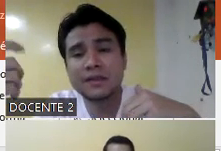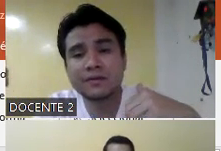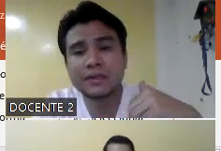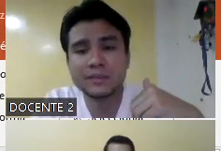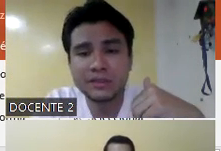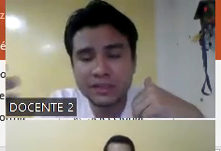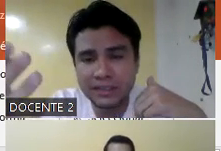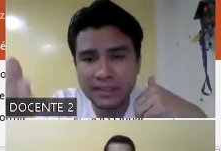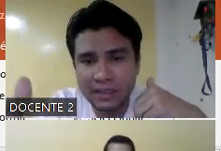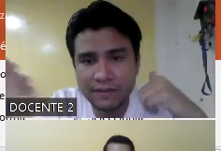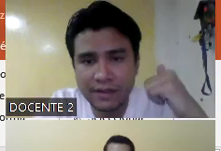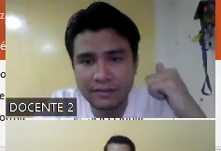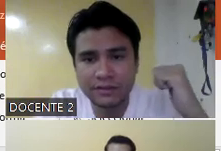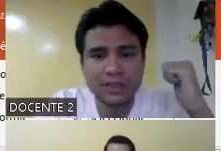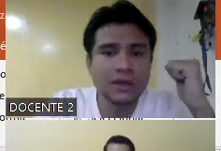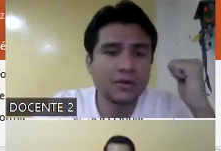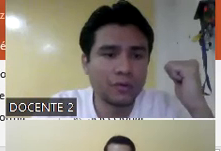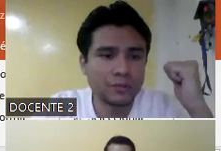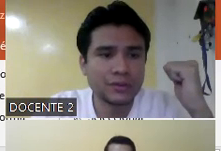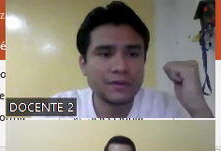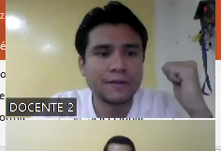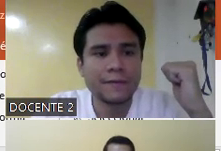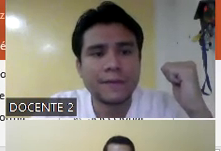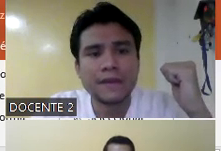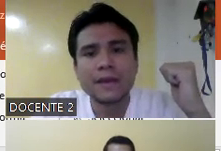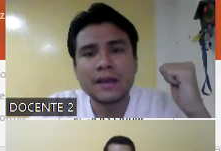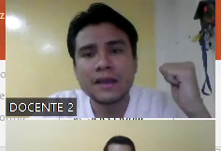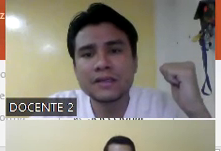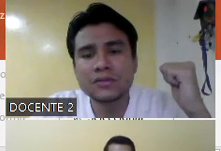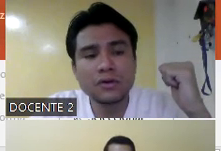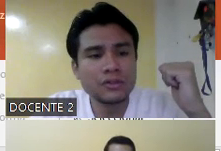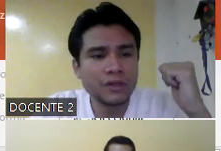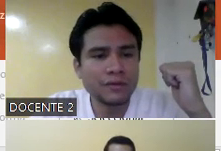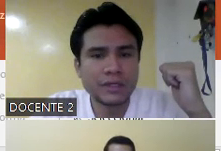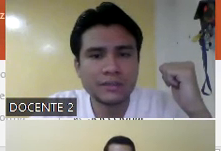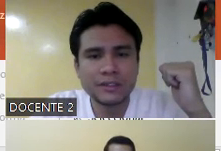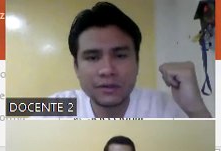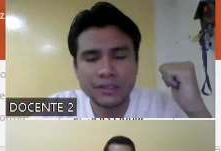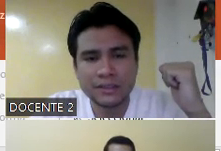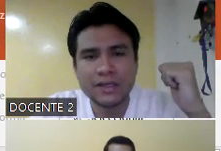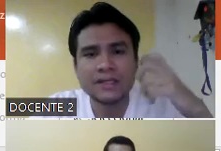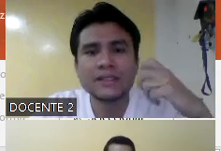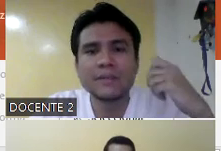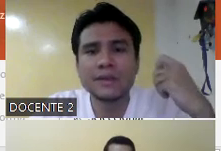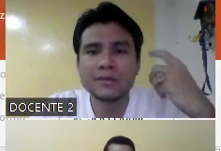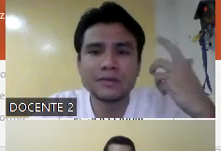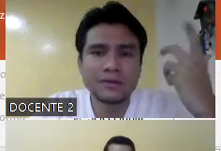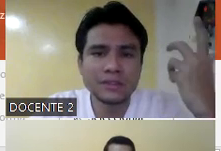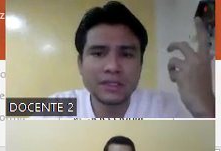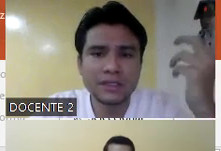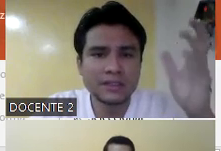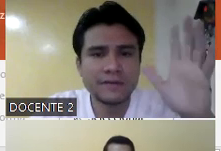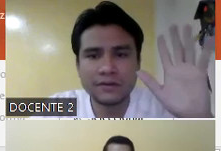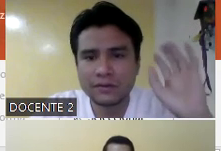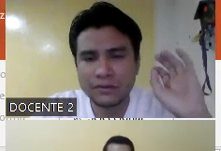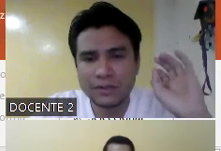través de neurotransmisores que se derivan en estos grupos. ¿Qué son los neurotransmisores? El sistema nervioso